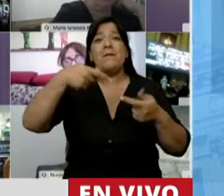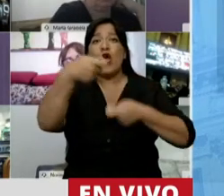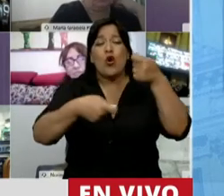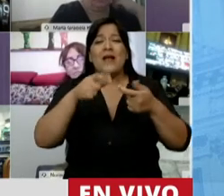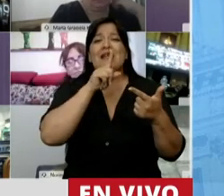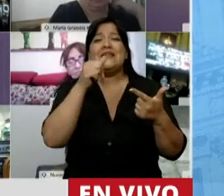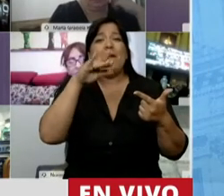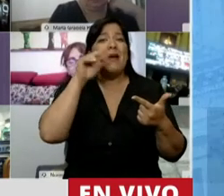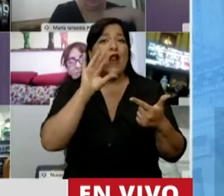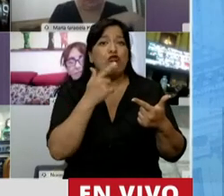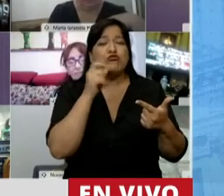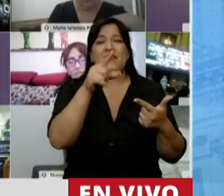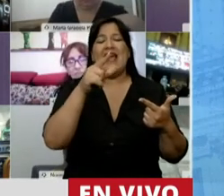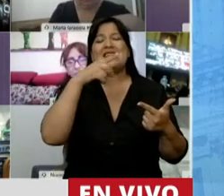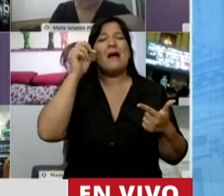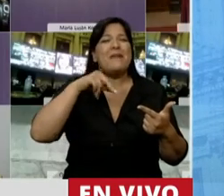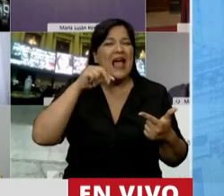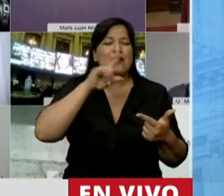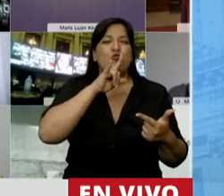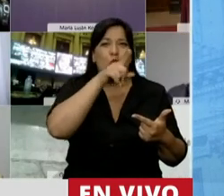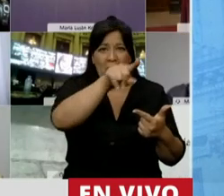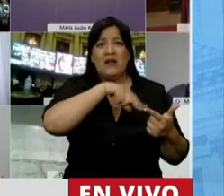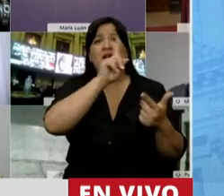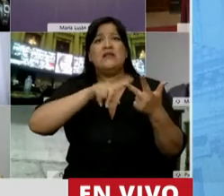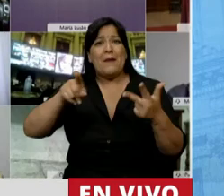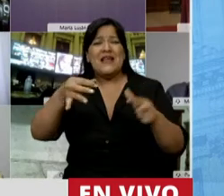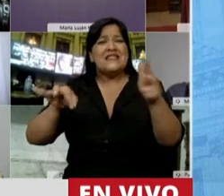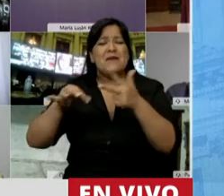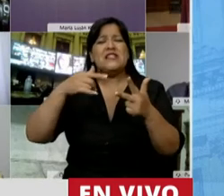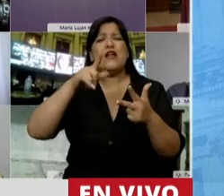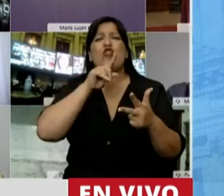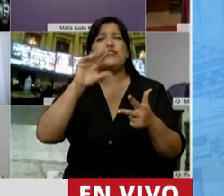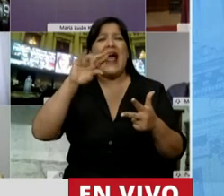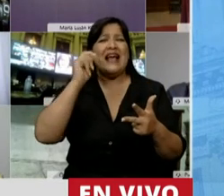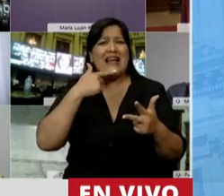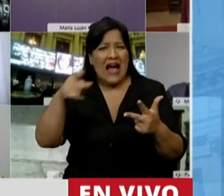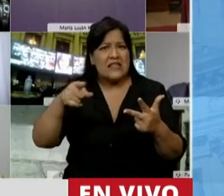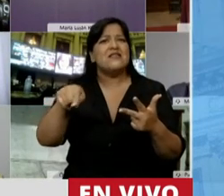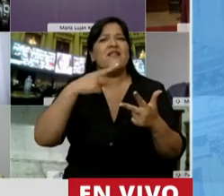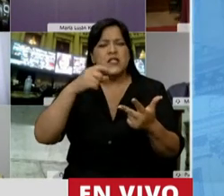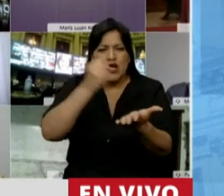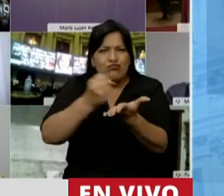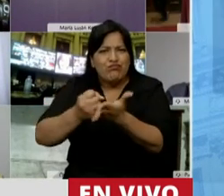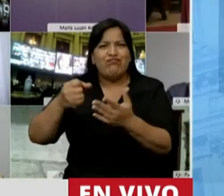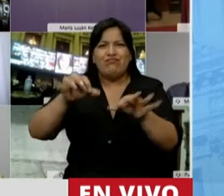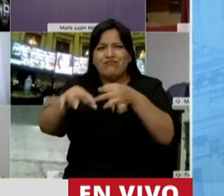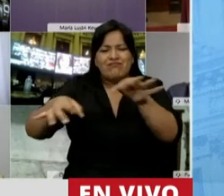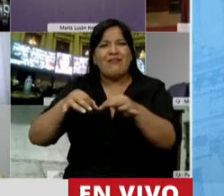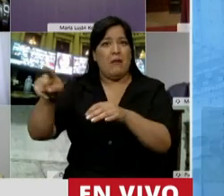de tamberos de San Miguel de Tucumán. La cooperativa de semilleros de Trancas, que certificaba las semillas de acuerdo al